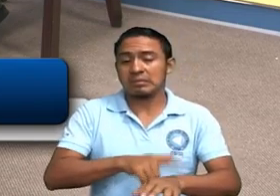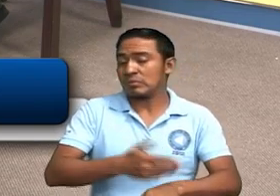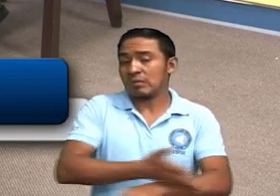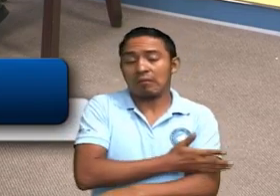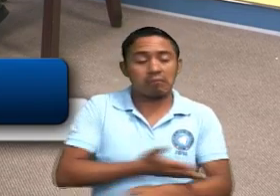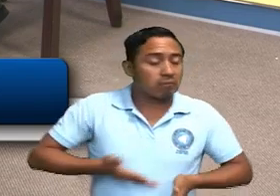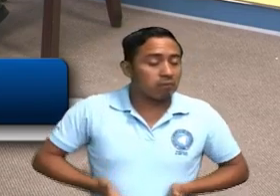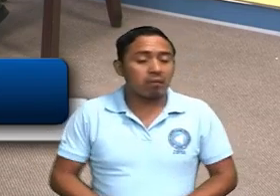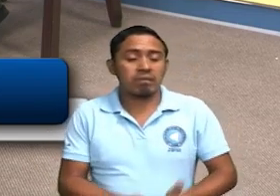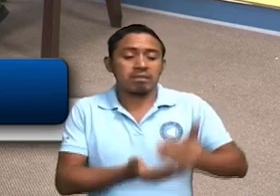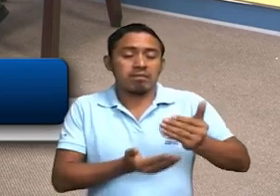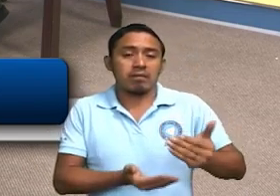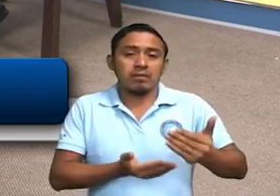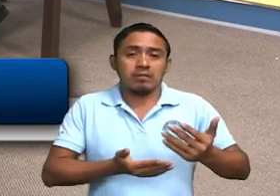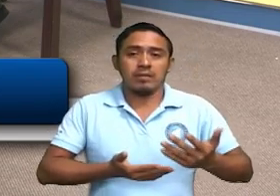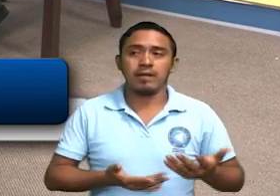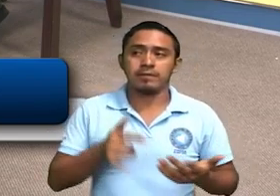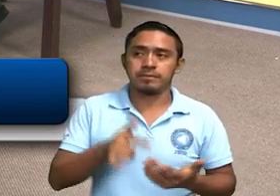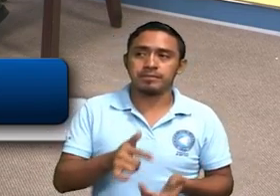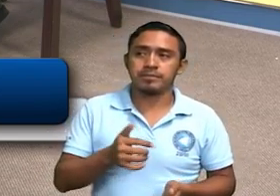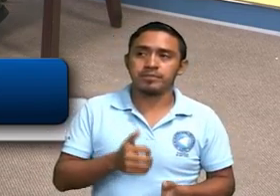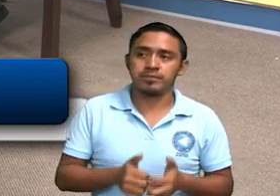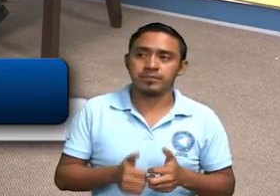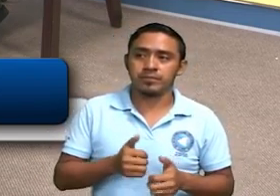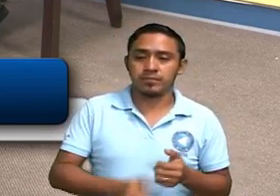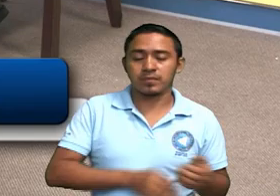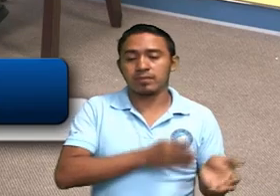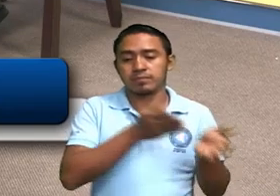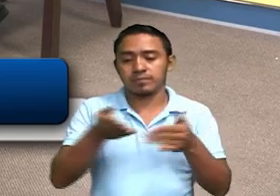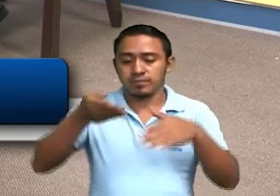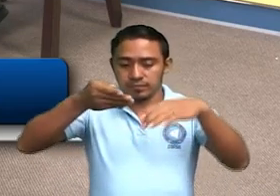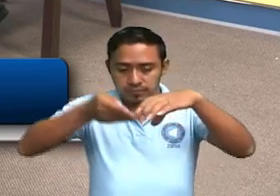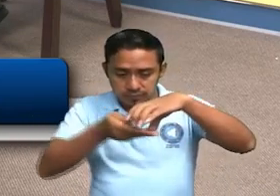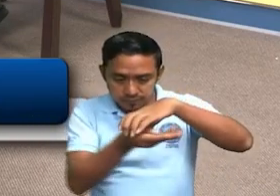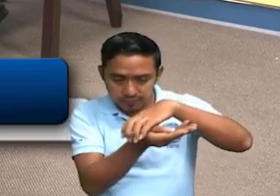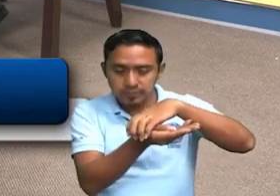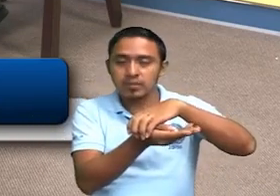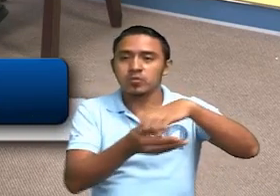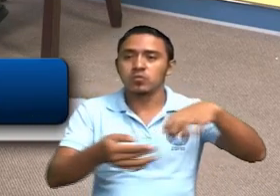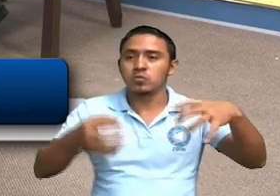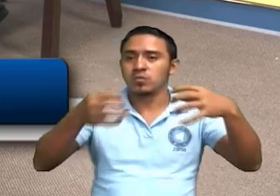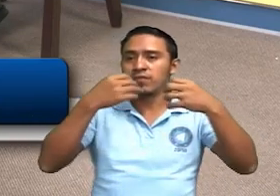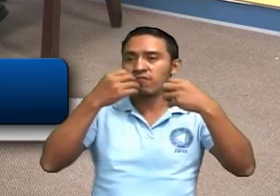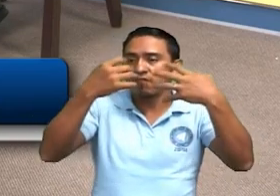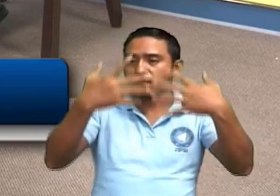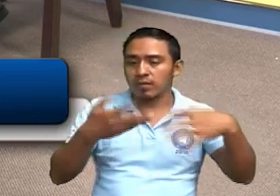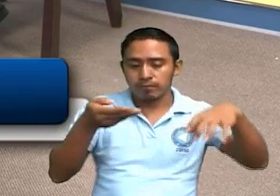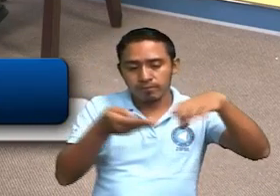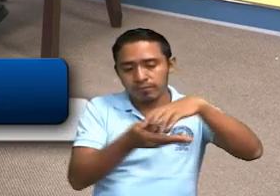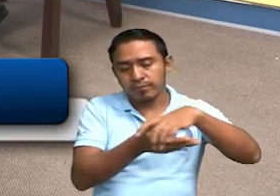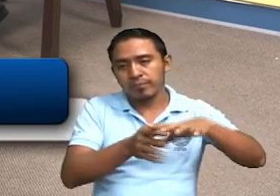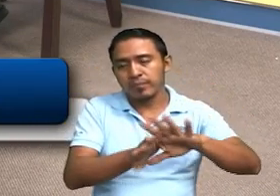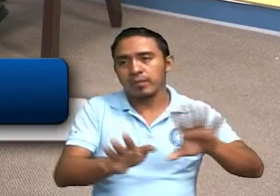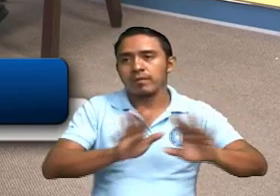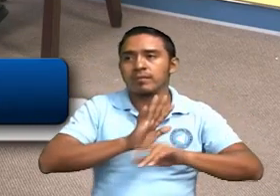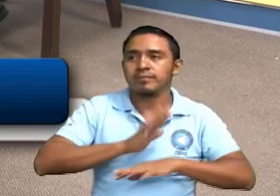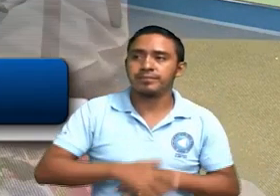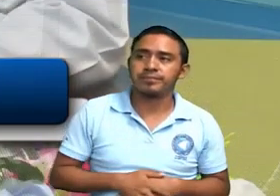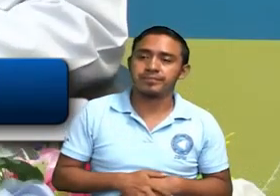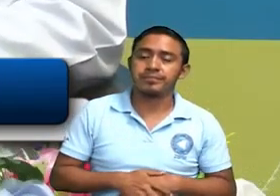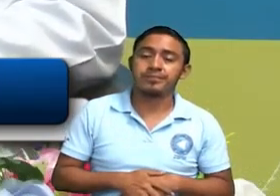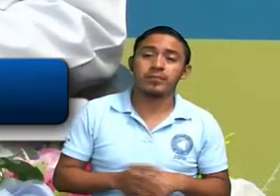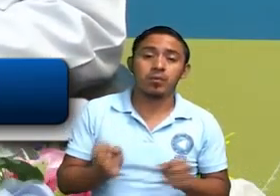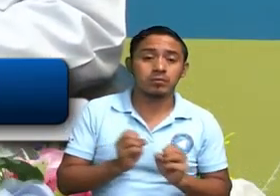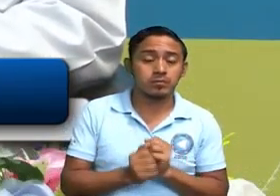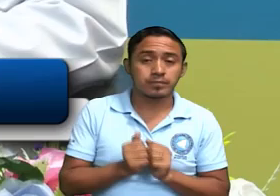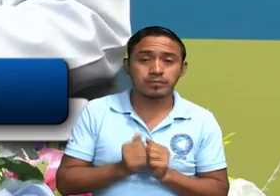llamamos. Entonces, este niño tiene que pasar a una incubadora. O a veces, por su problema, alguna